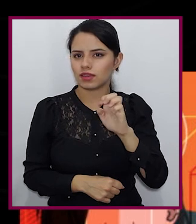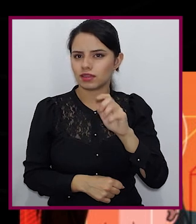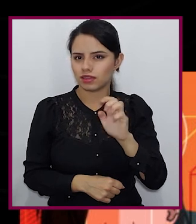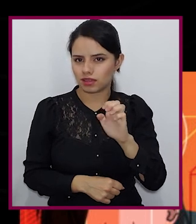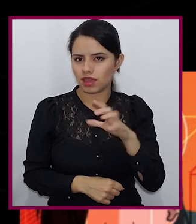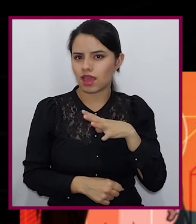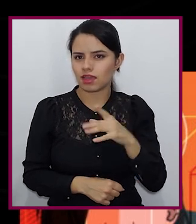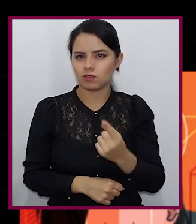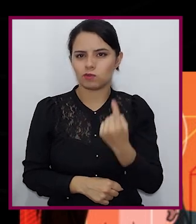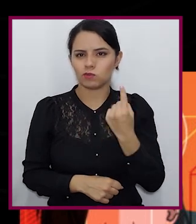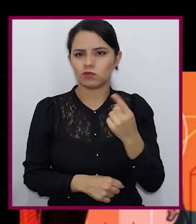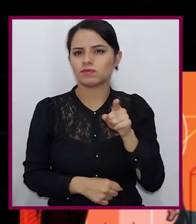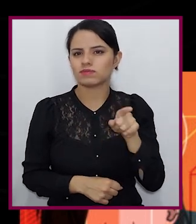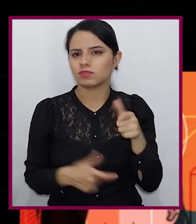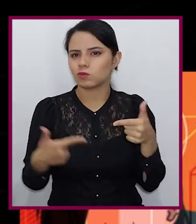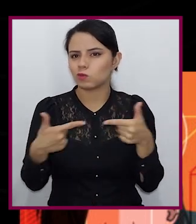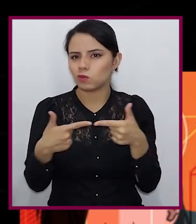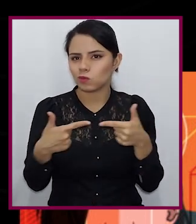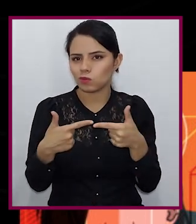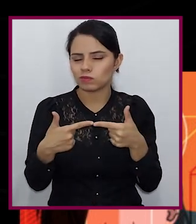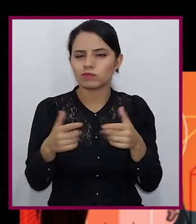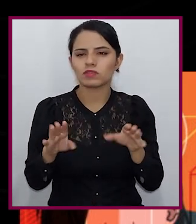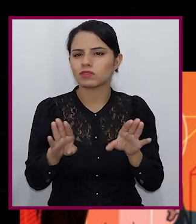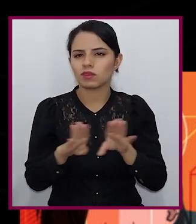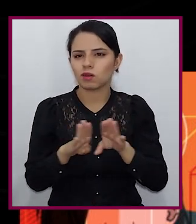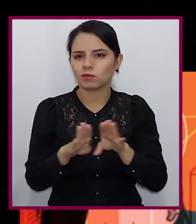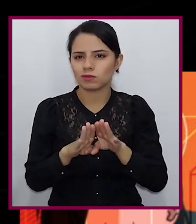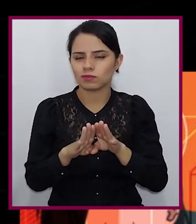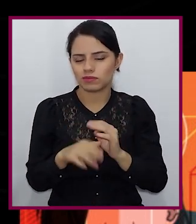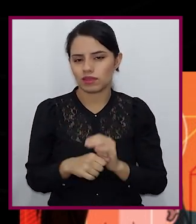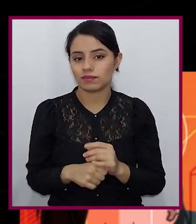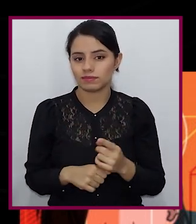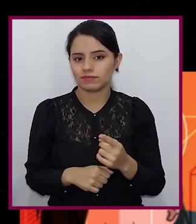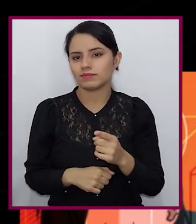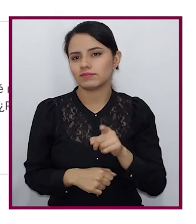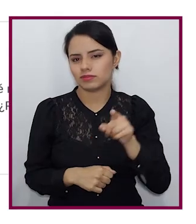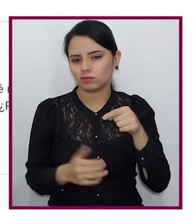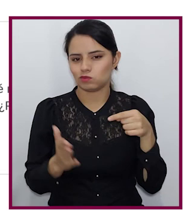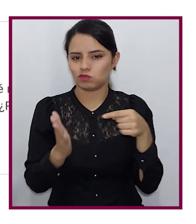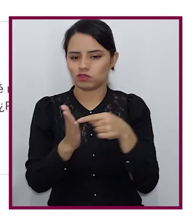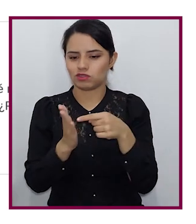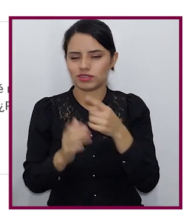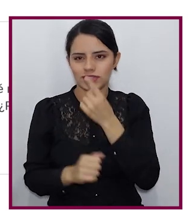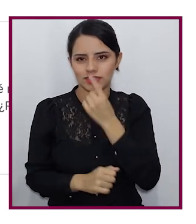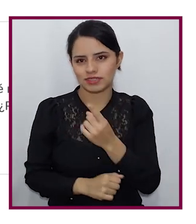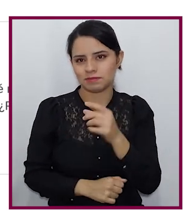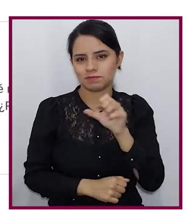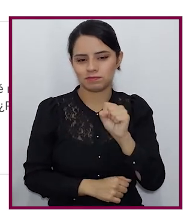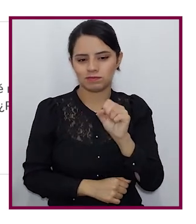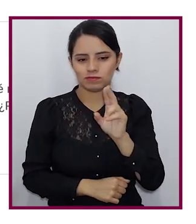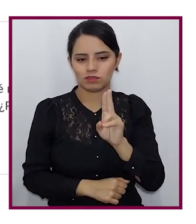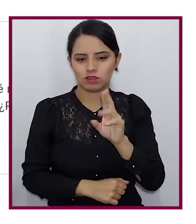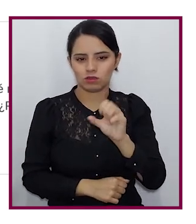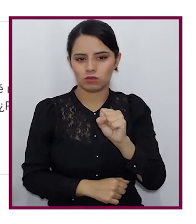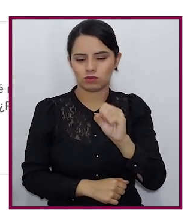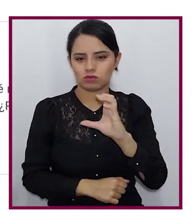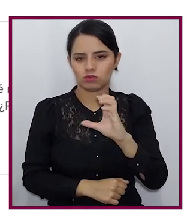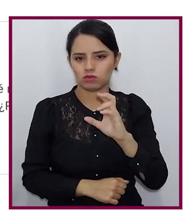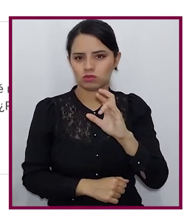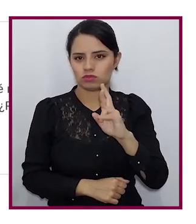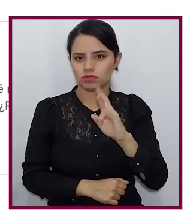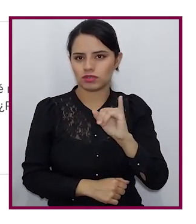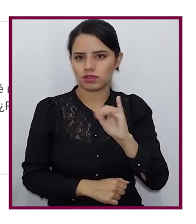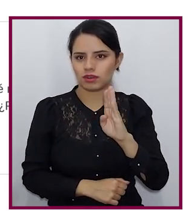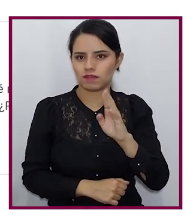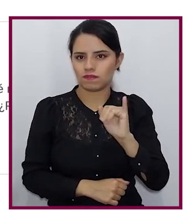es podcast de Google. ¿Y cómo te suscribes ahí? Bueno, pues con un botón que dice suscribirse. ¿Qué pasa cuando te suscribes